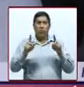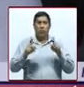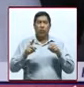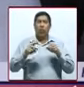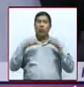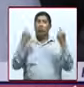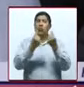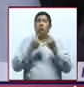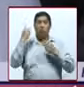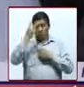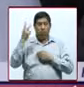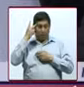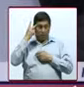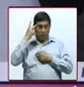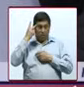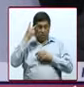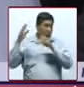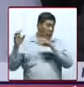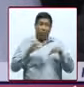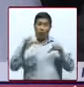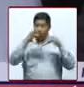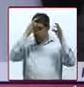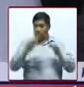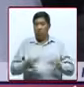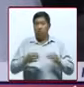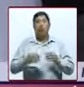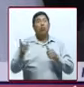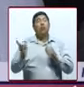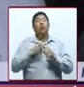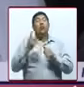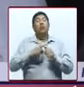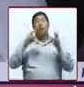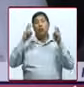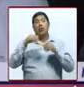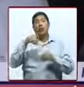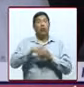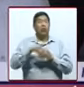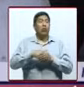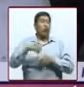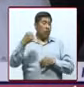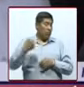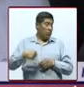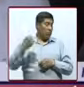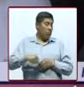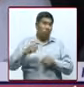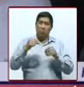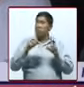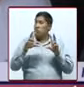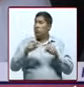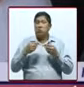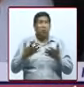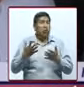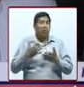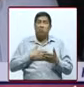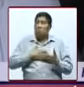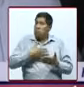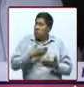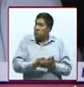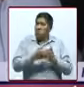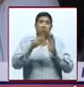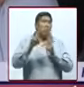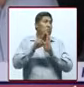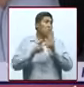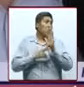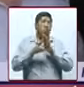los diferentes partidos políticos han tomado la decisión de que se priorice el tema judicial. Pero no vemos esa voluntad política, ni